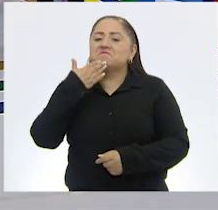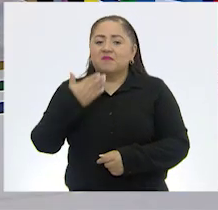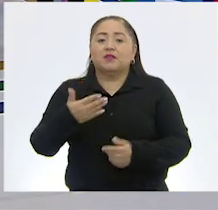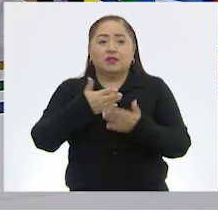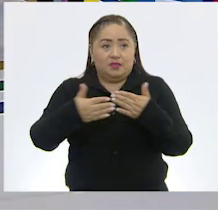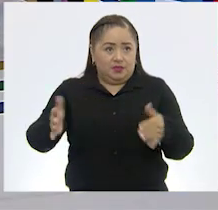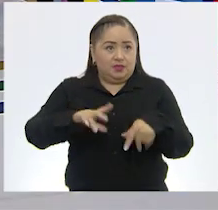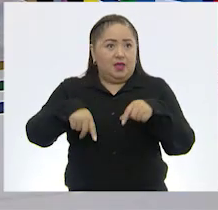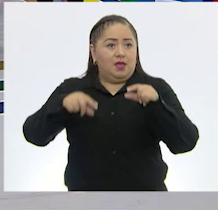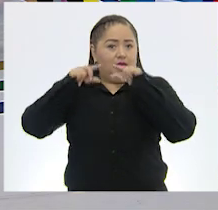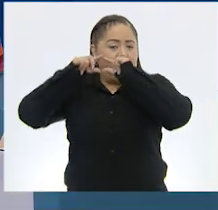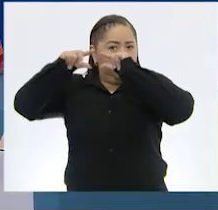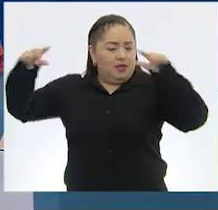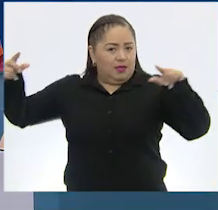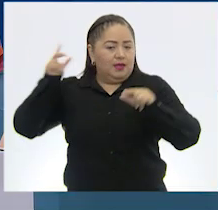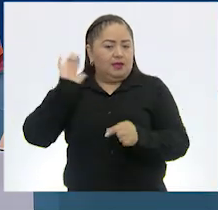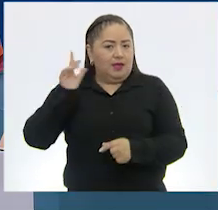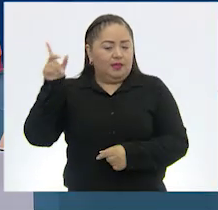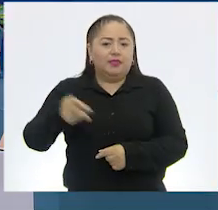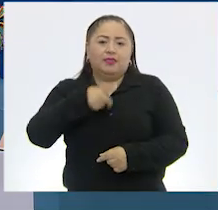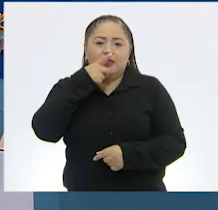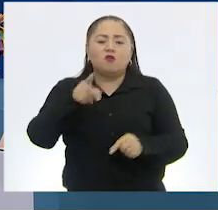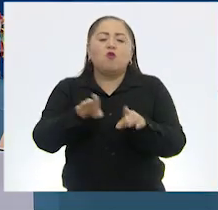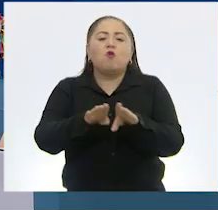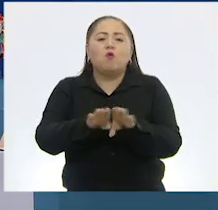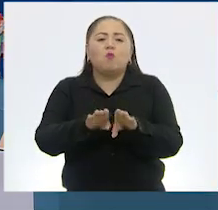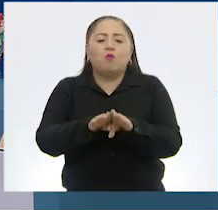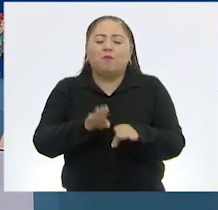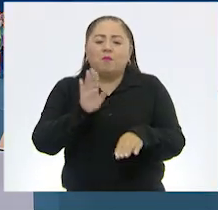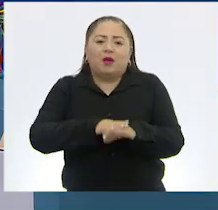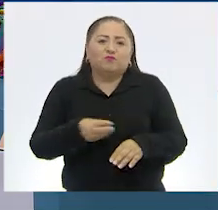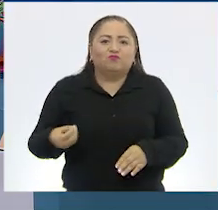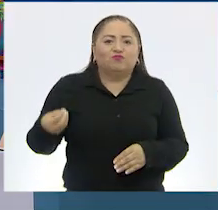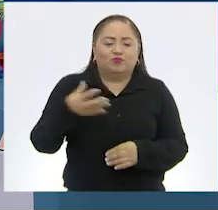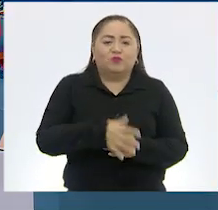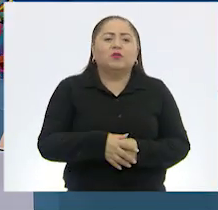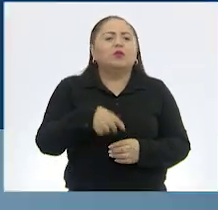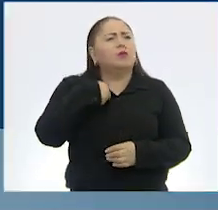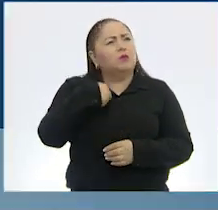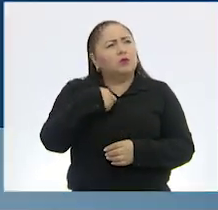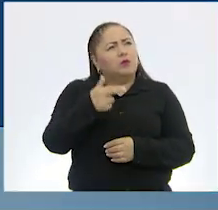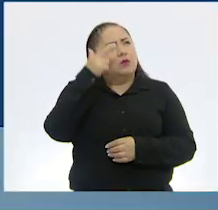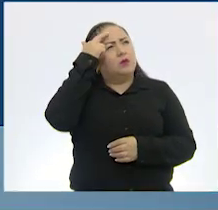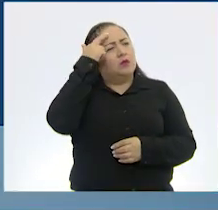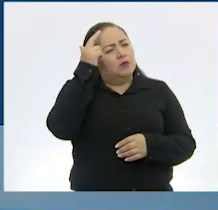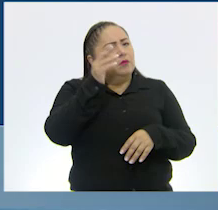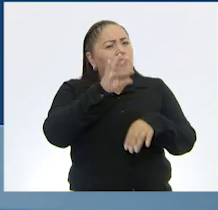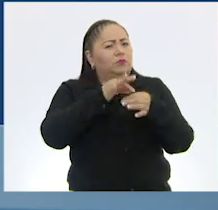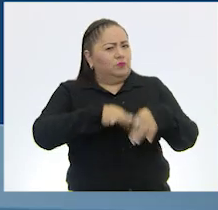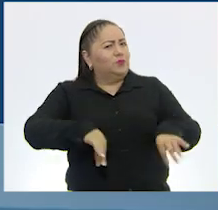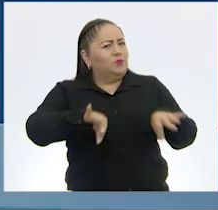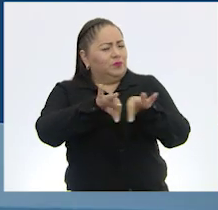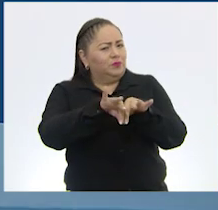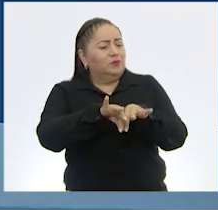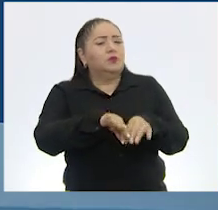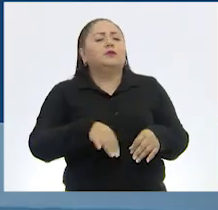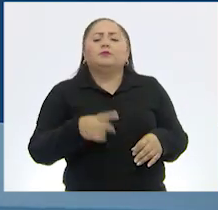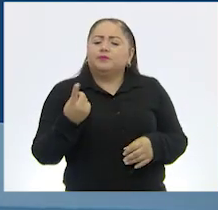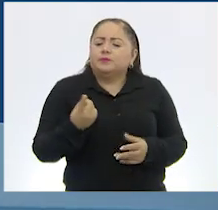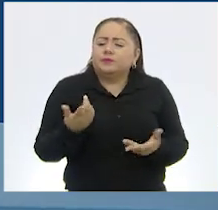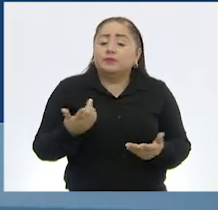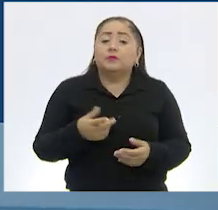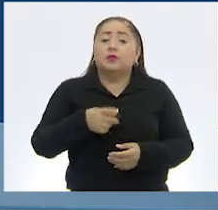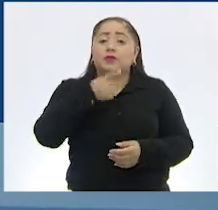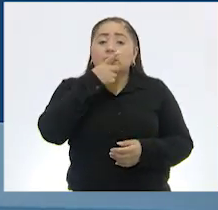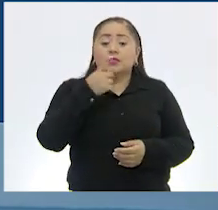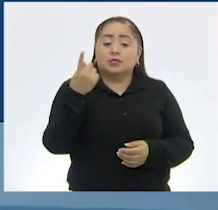ya pegamos en la tabla esto que dice Juan Carlos como uno de los aportes. Yo me acuerdo de algo muy importante, maestra. ¿Qué más? Que